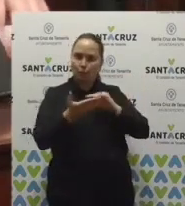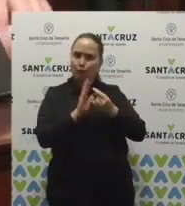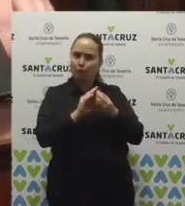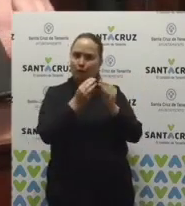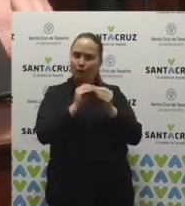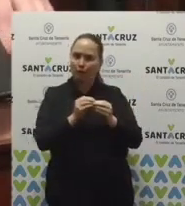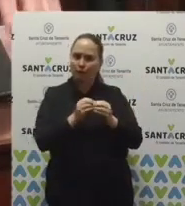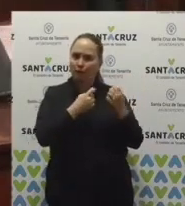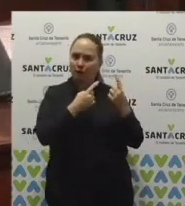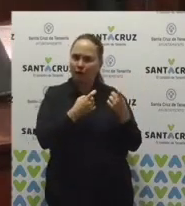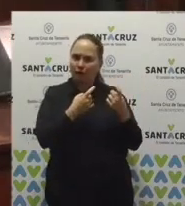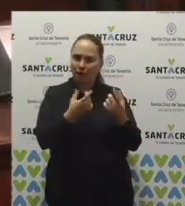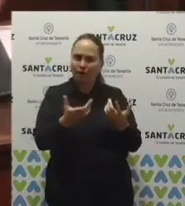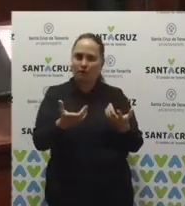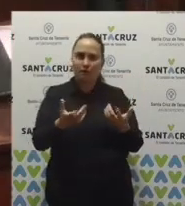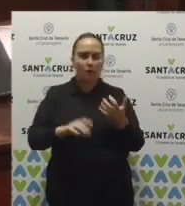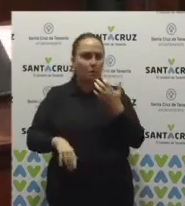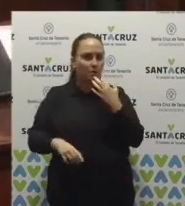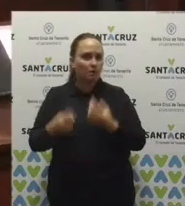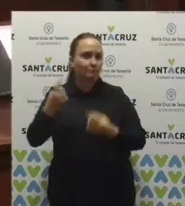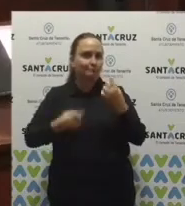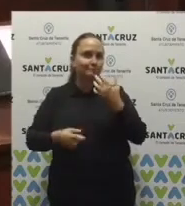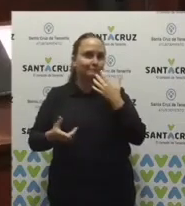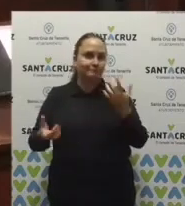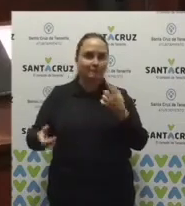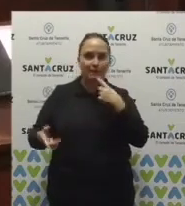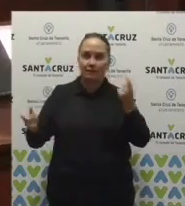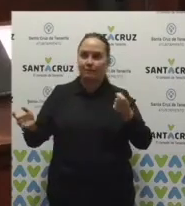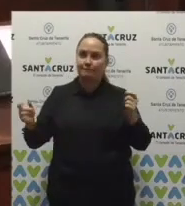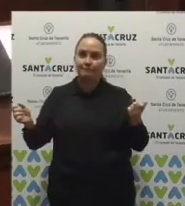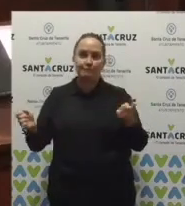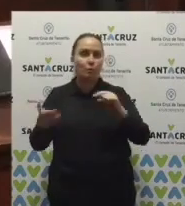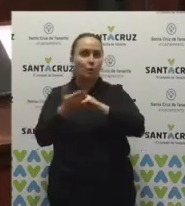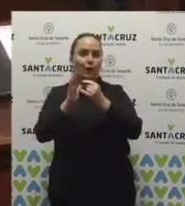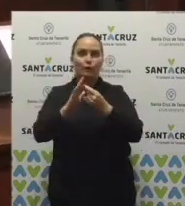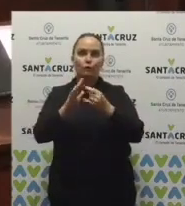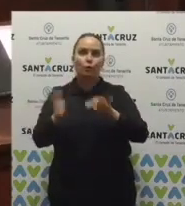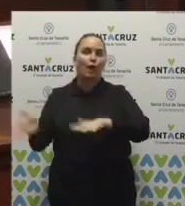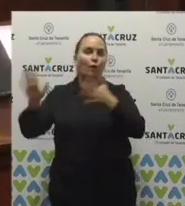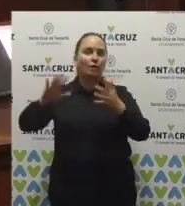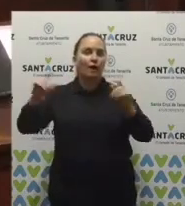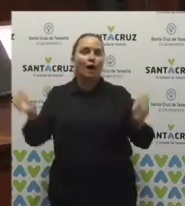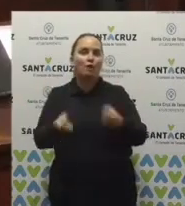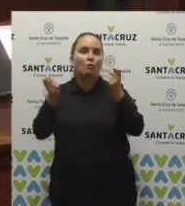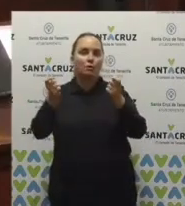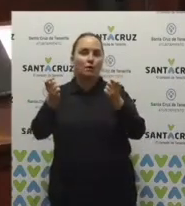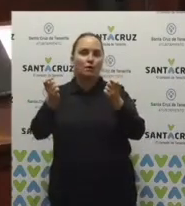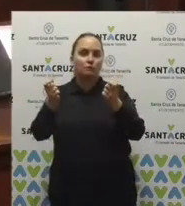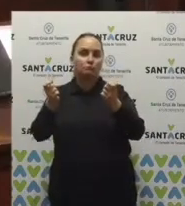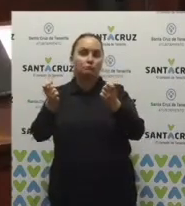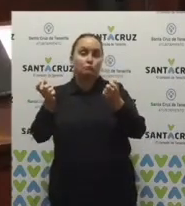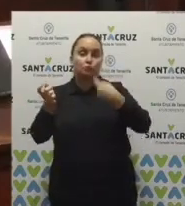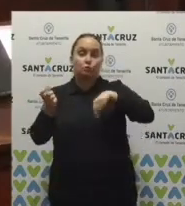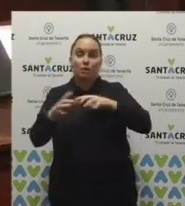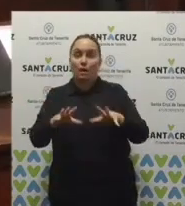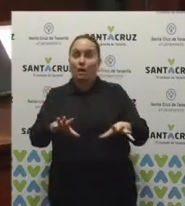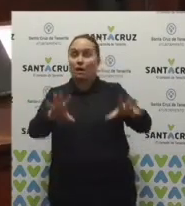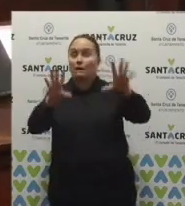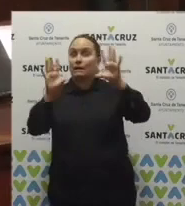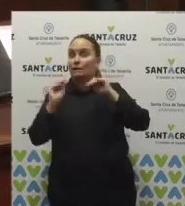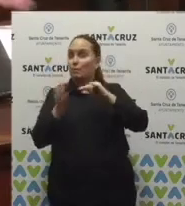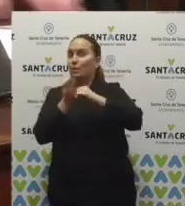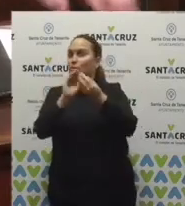muchos casos pues había anuncios de ejecuciones de proyectos que se iban a llevar a cabo entendiendo nosotros que esos proyectos ya estaban